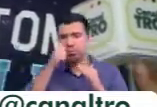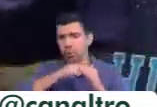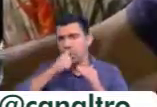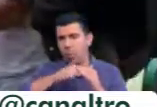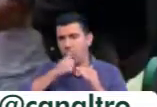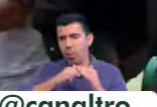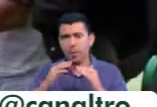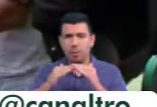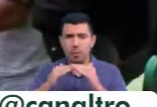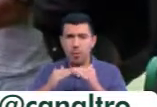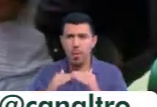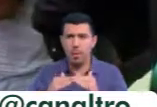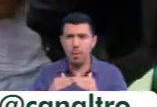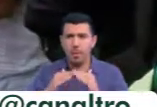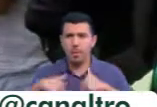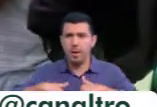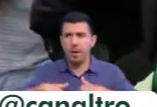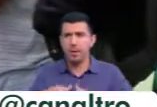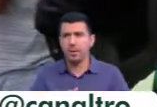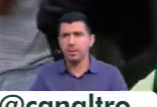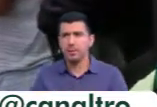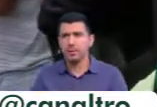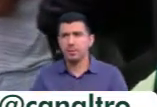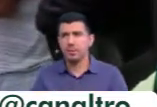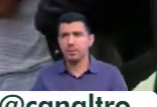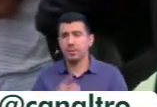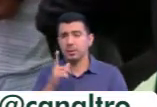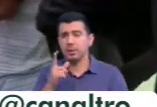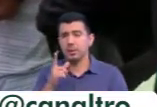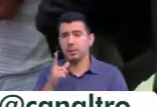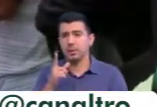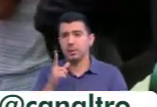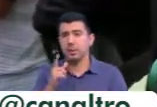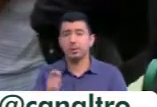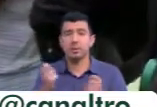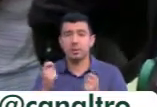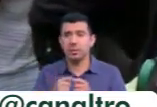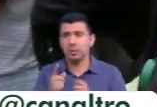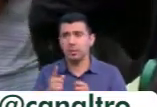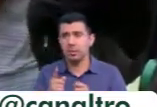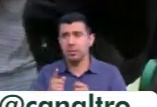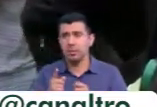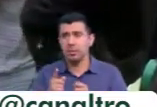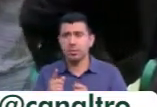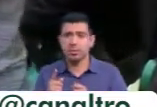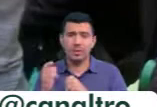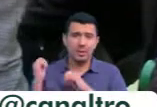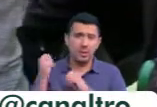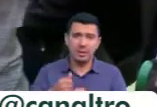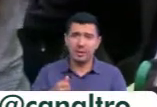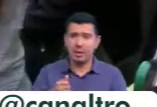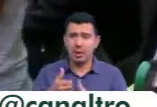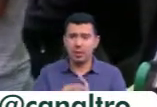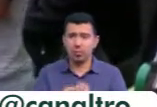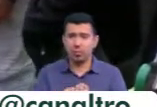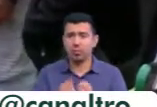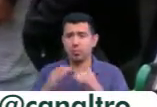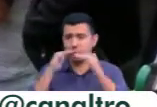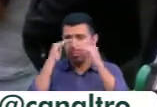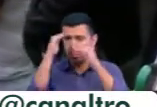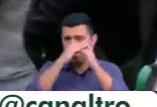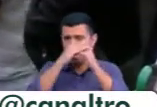no aguanto desafortunadamente estaba sostenido por unos sacos y al momento de quitar la presión de los sacos se fisuró